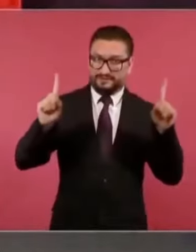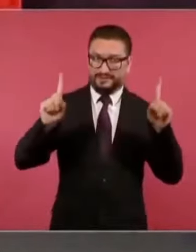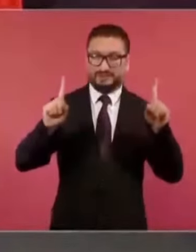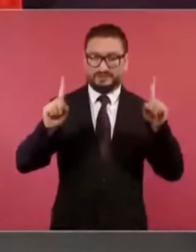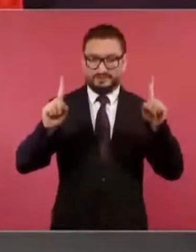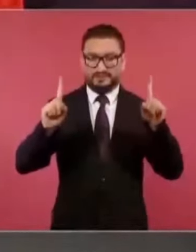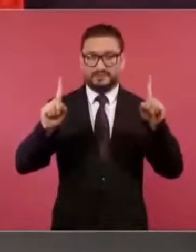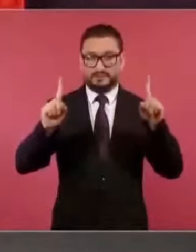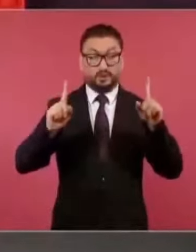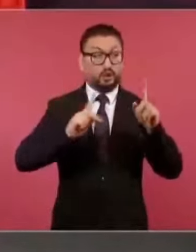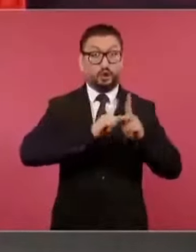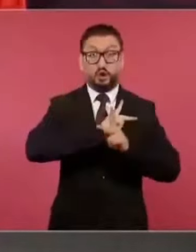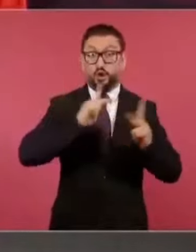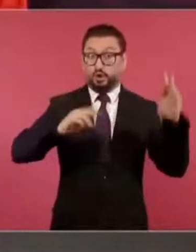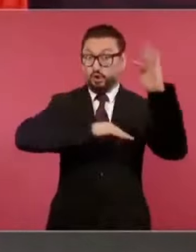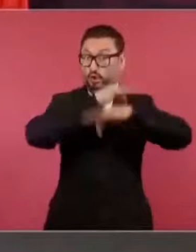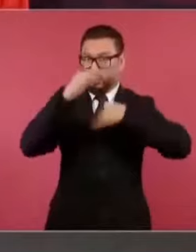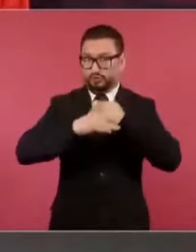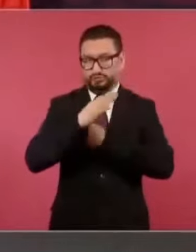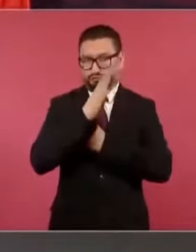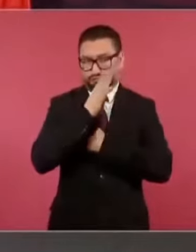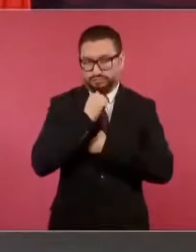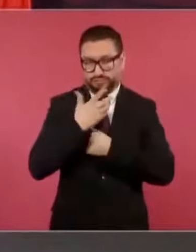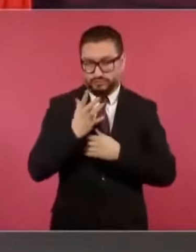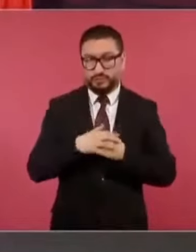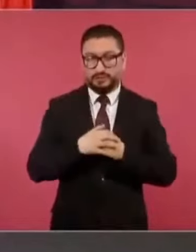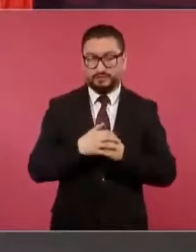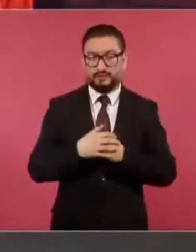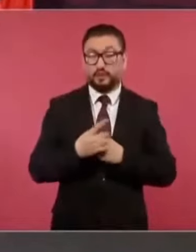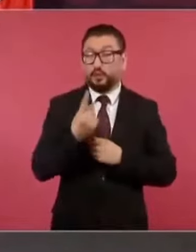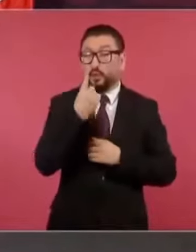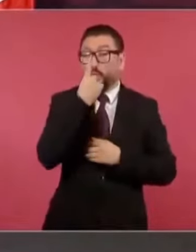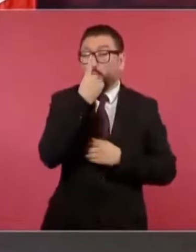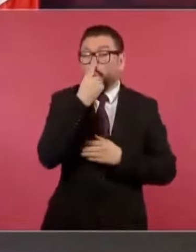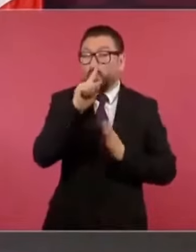para no generalizar. La única vez